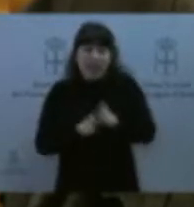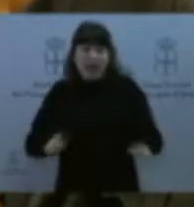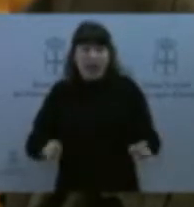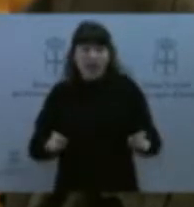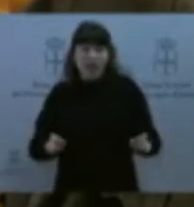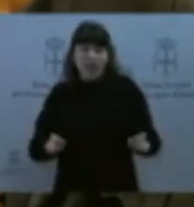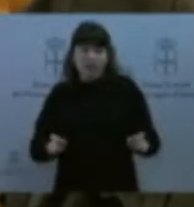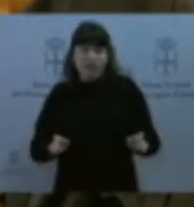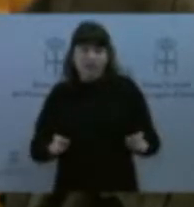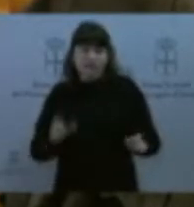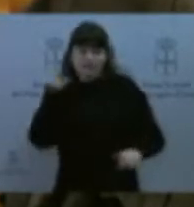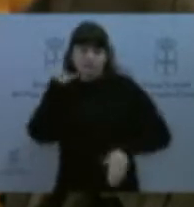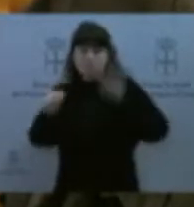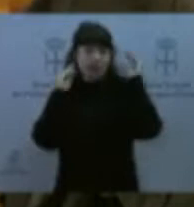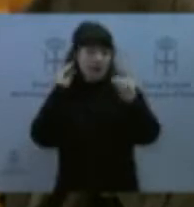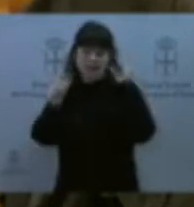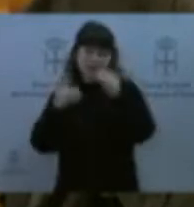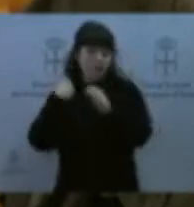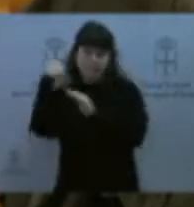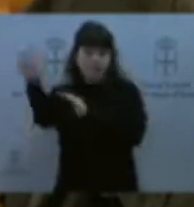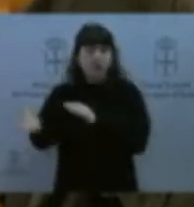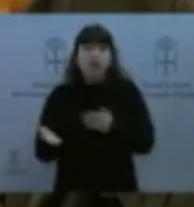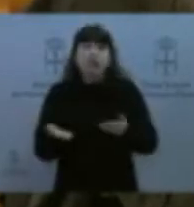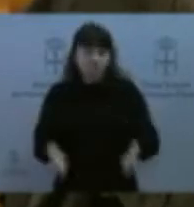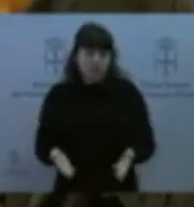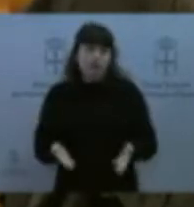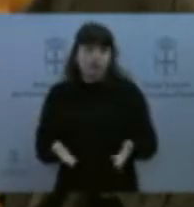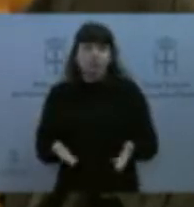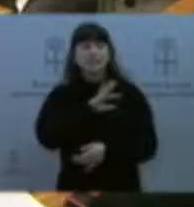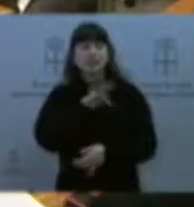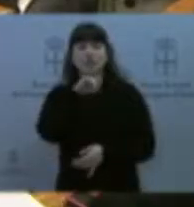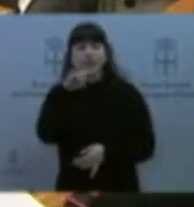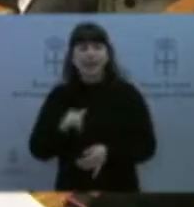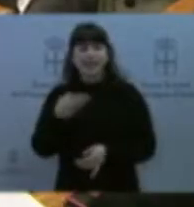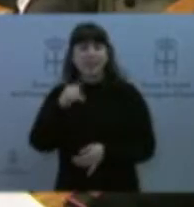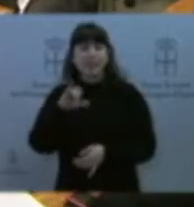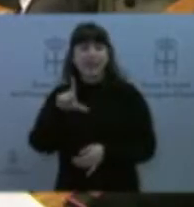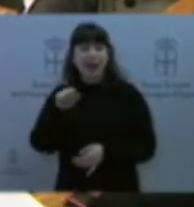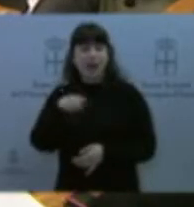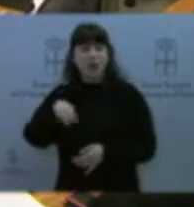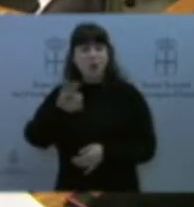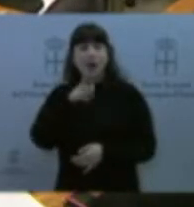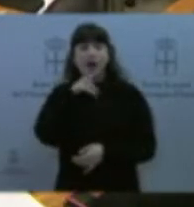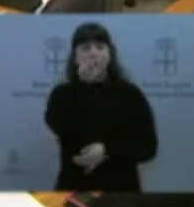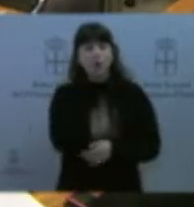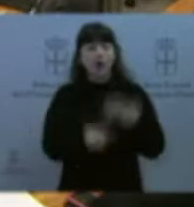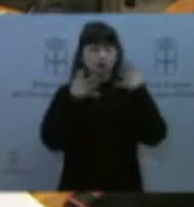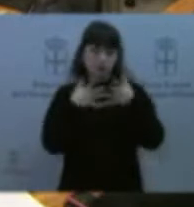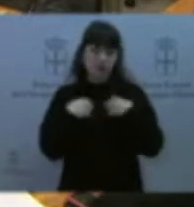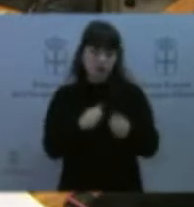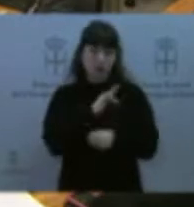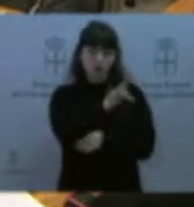Pero tenga seguro también que antes de marchar van a echarlos a ustedes. Buen discurso preelectoral.